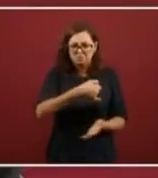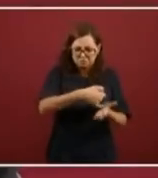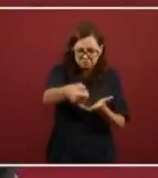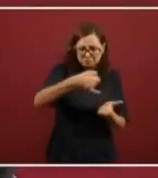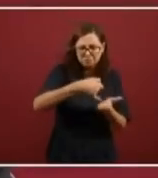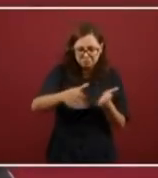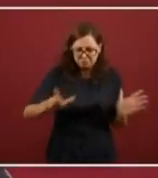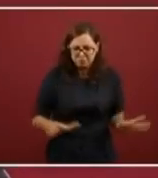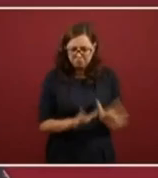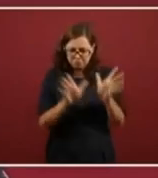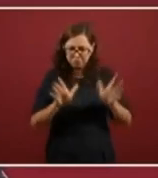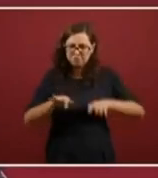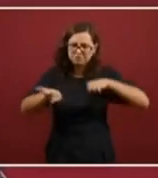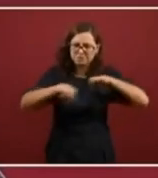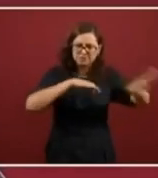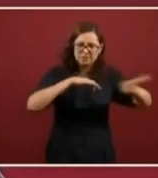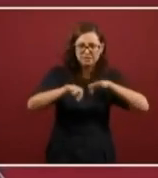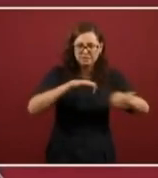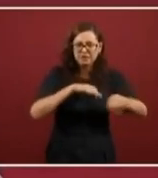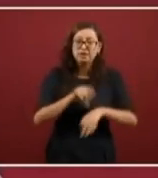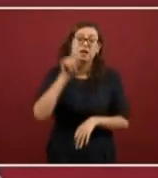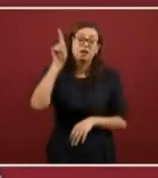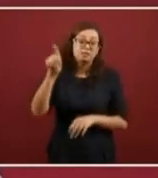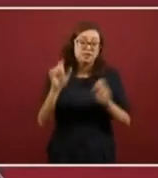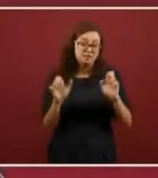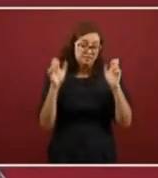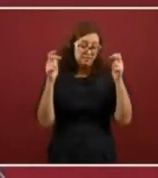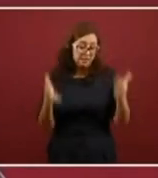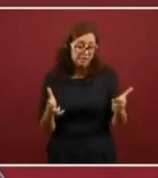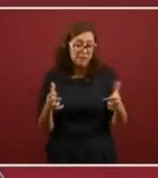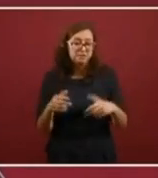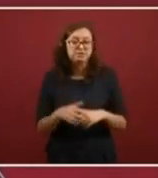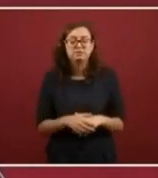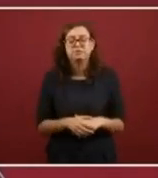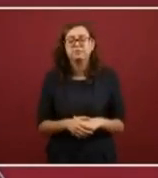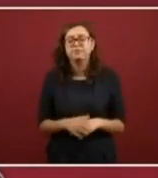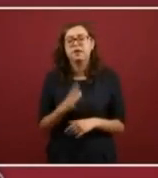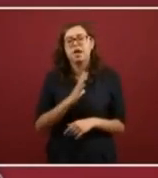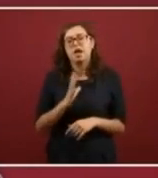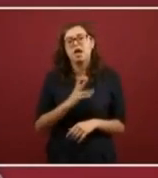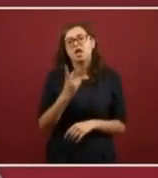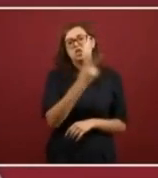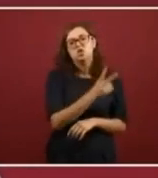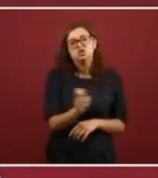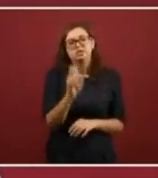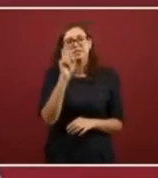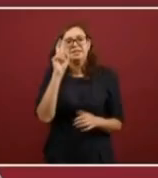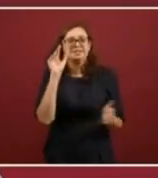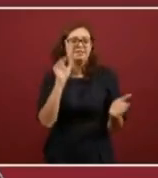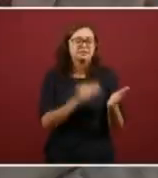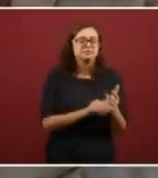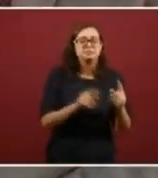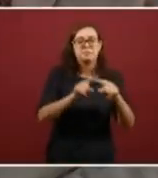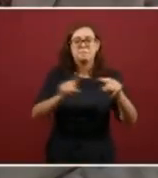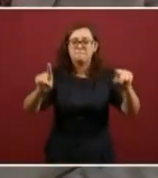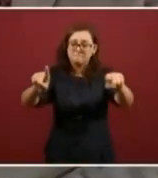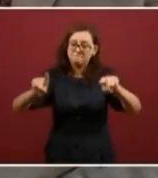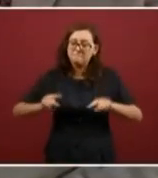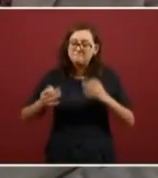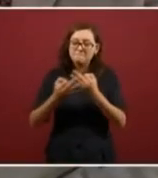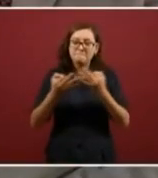más en Chiapas, les decía yo, son 200,000 hectáreas. Ahí